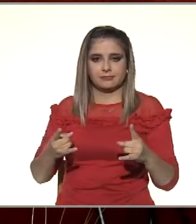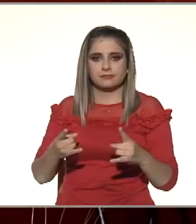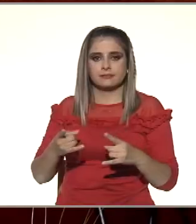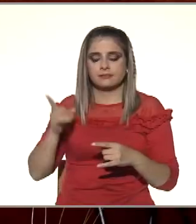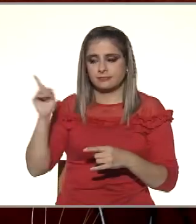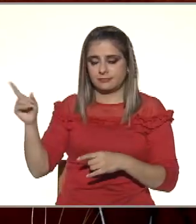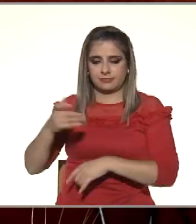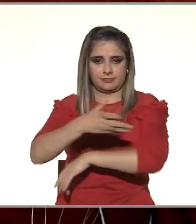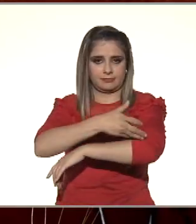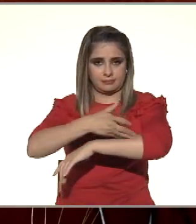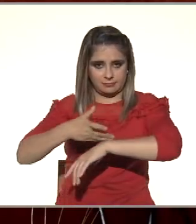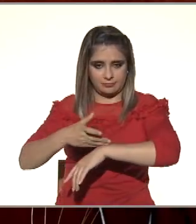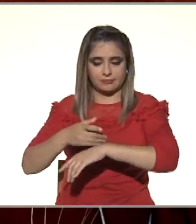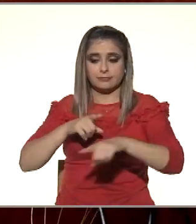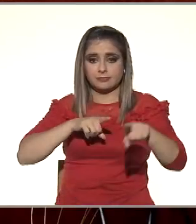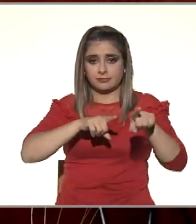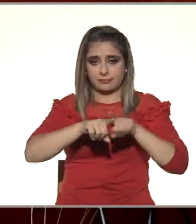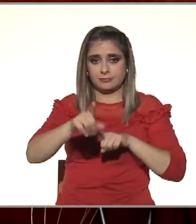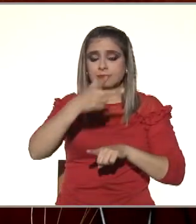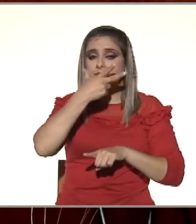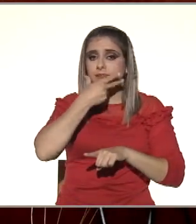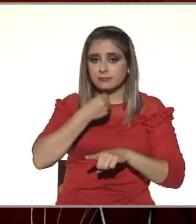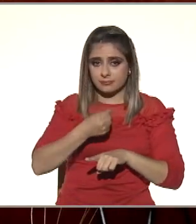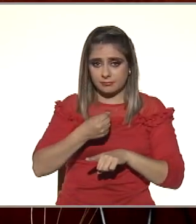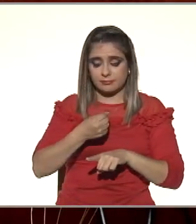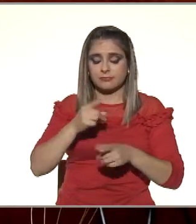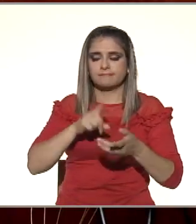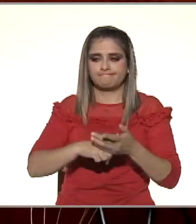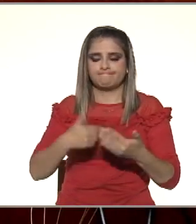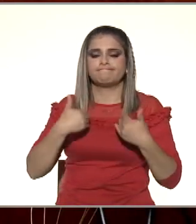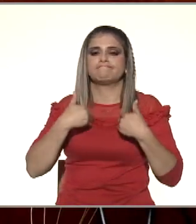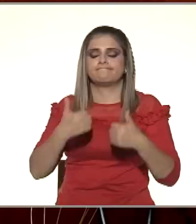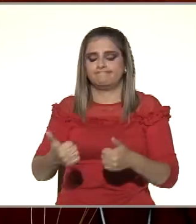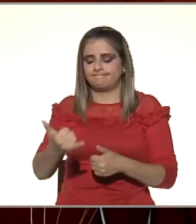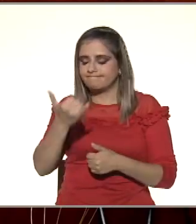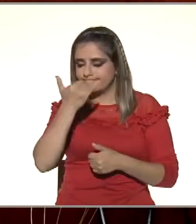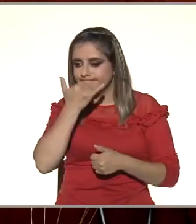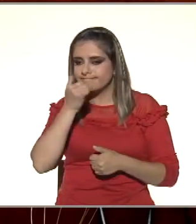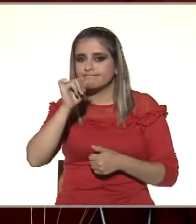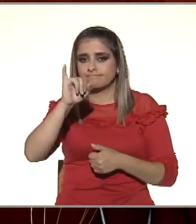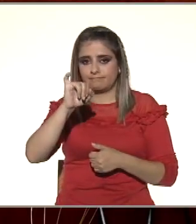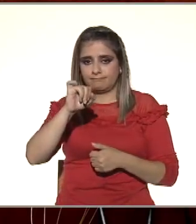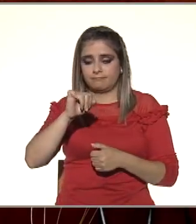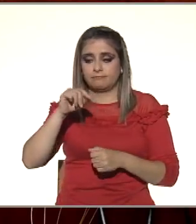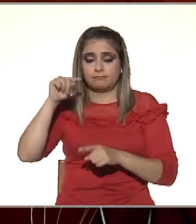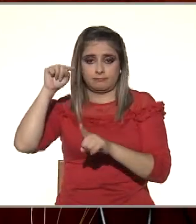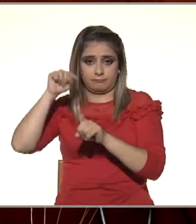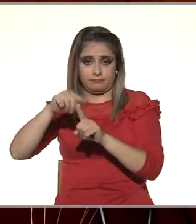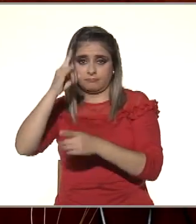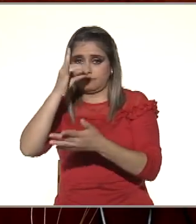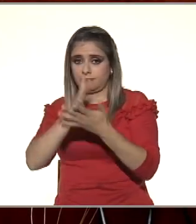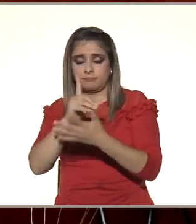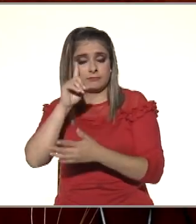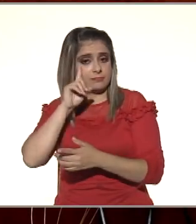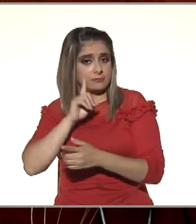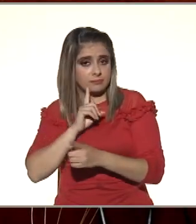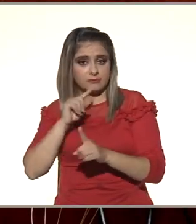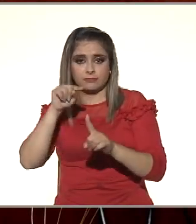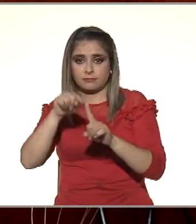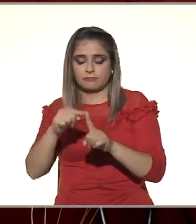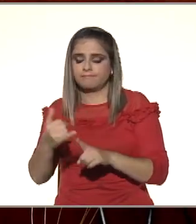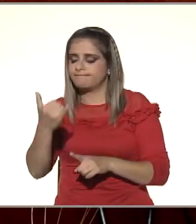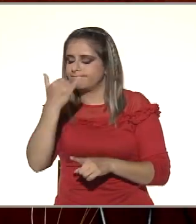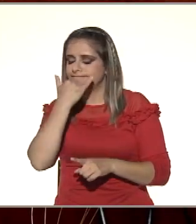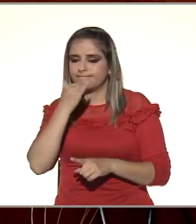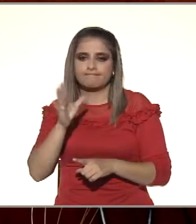esta familia, los hermanos varones entendieron y perdonaron. Ella, la única mujer de la familia, no ha